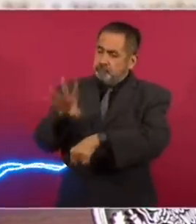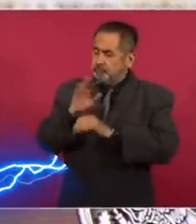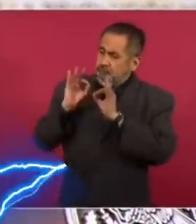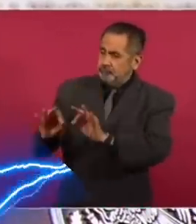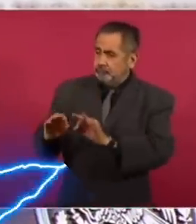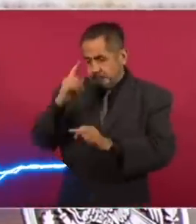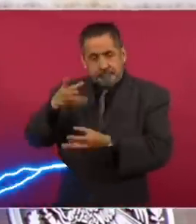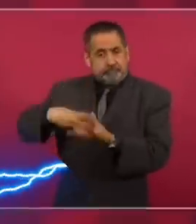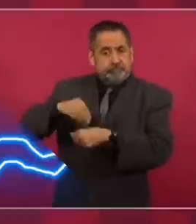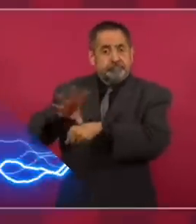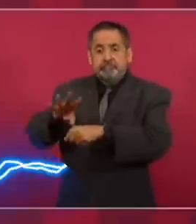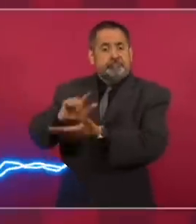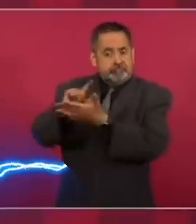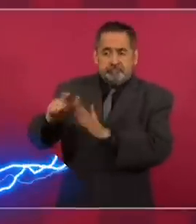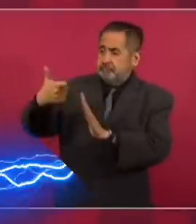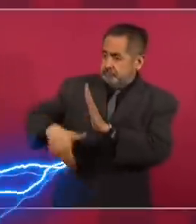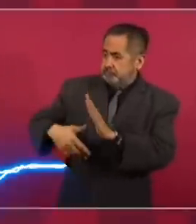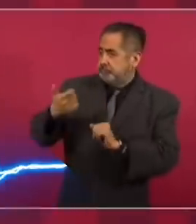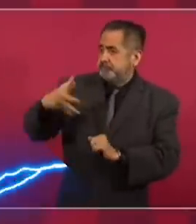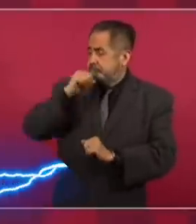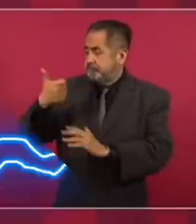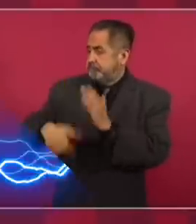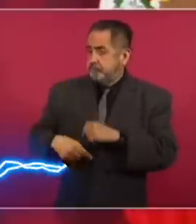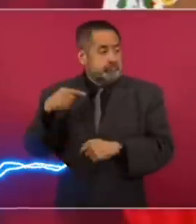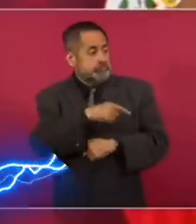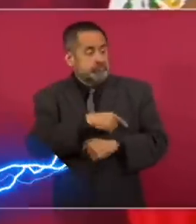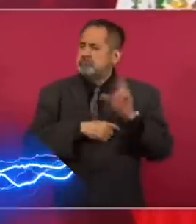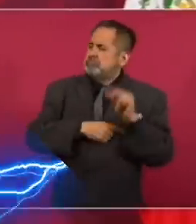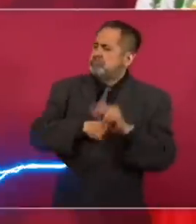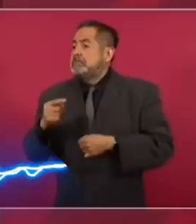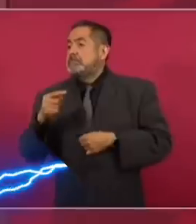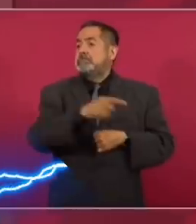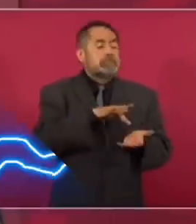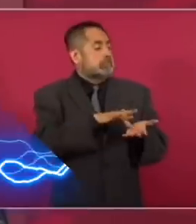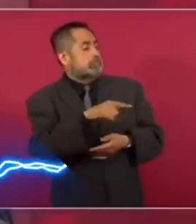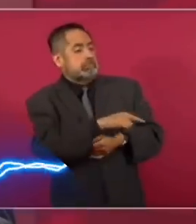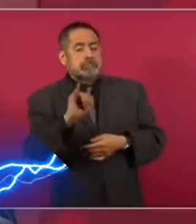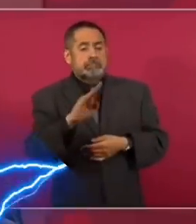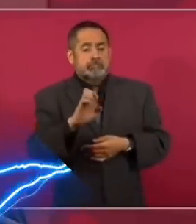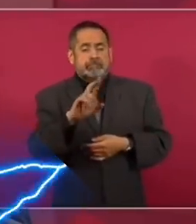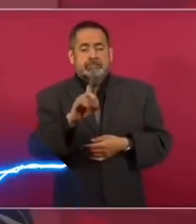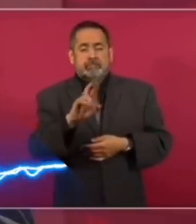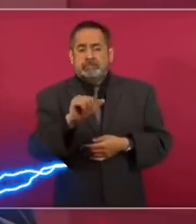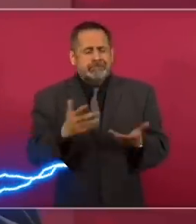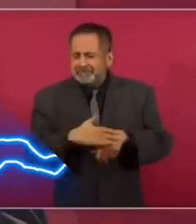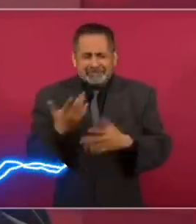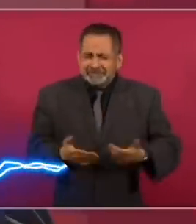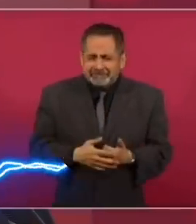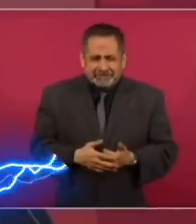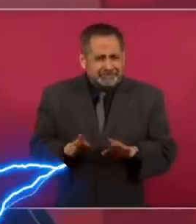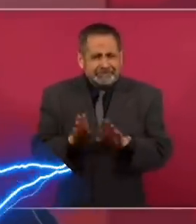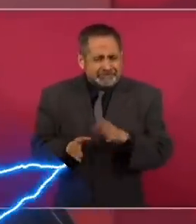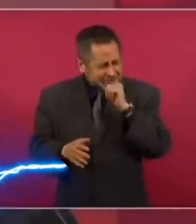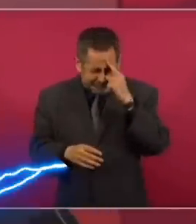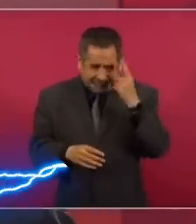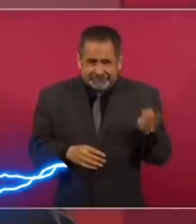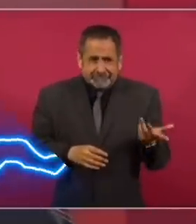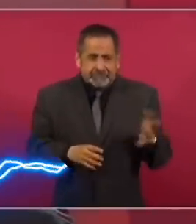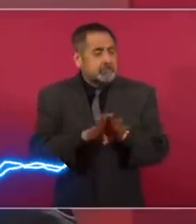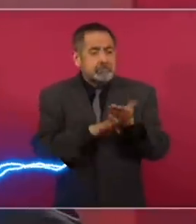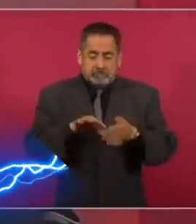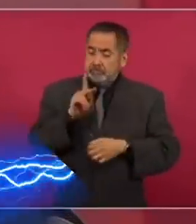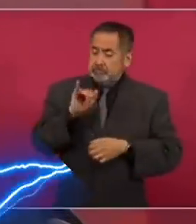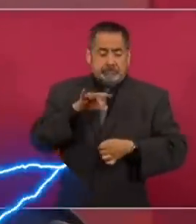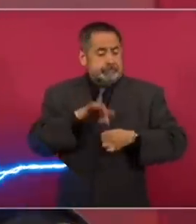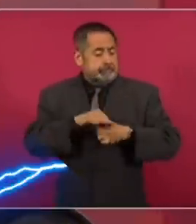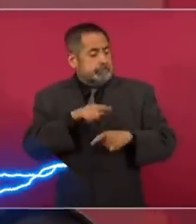producir energía limpia, barata y que no aumente las tarifas? ¿Por qué van a votar por Iberdrola? ¿Por qué van a votar por las empresas que tienen como propósito